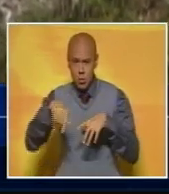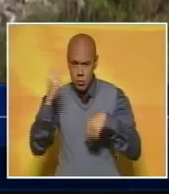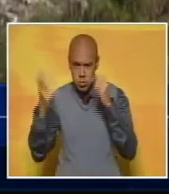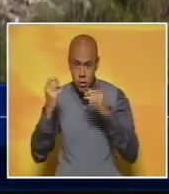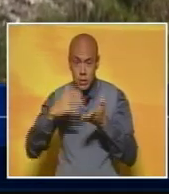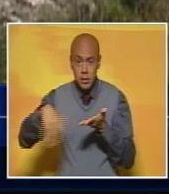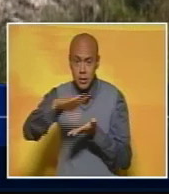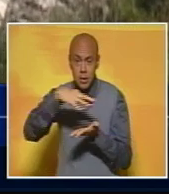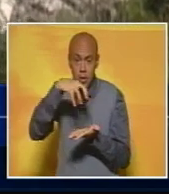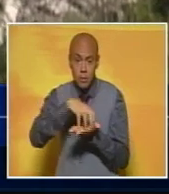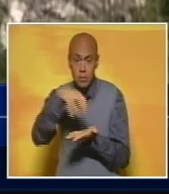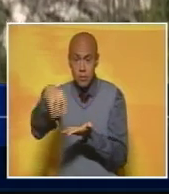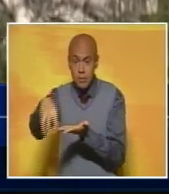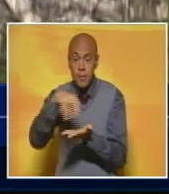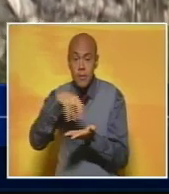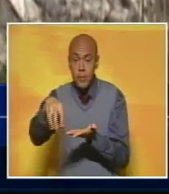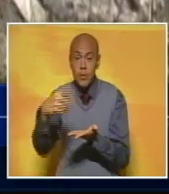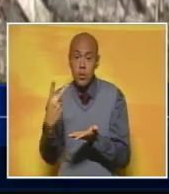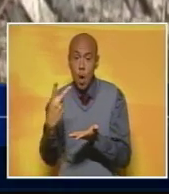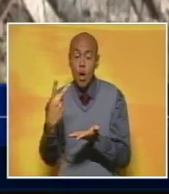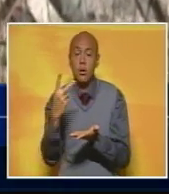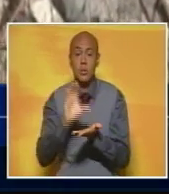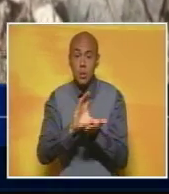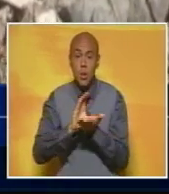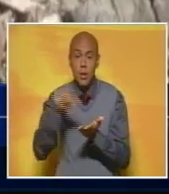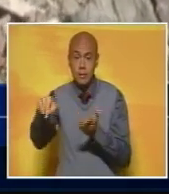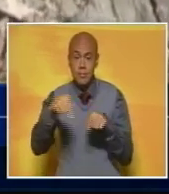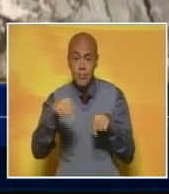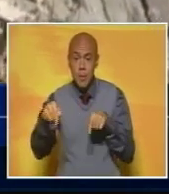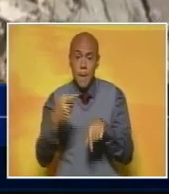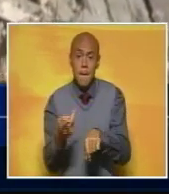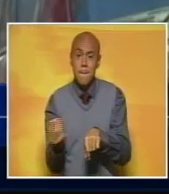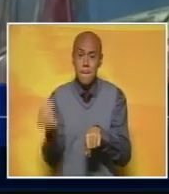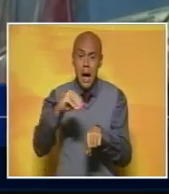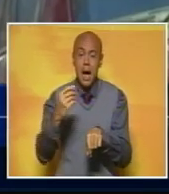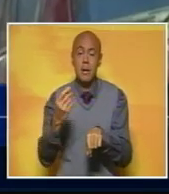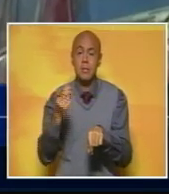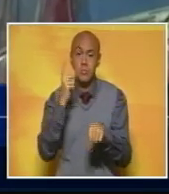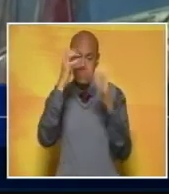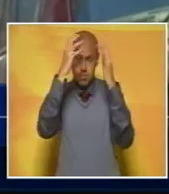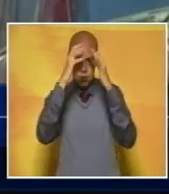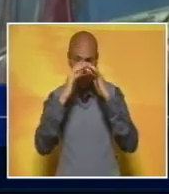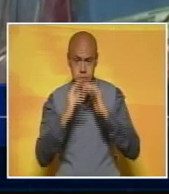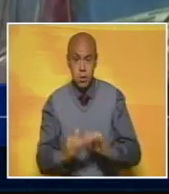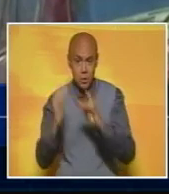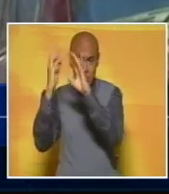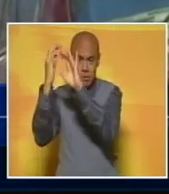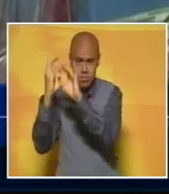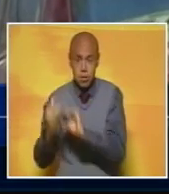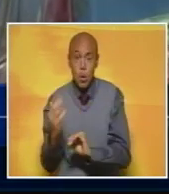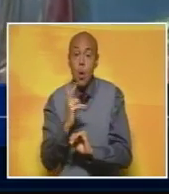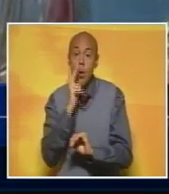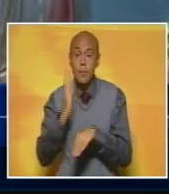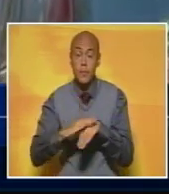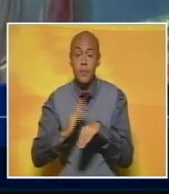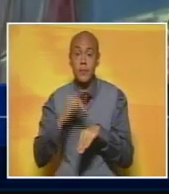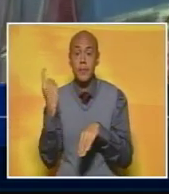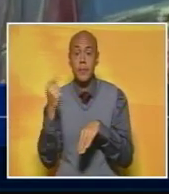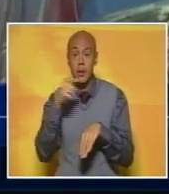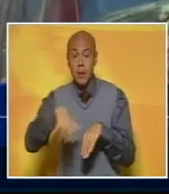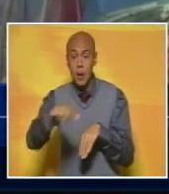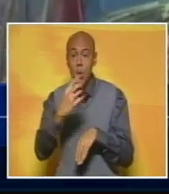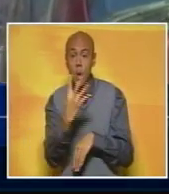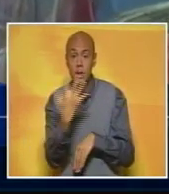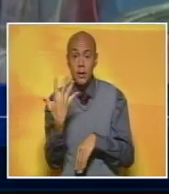Tumana y también en Durrës, las dos localidades donde más personas fallecieron tras derrumbarse los edificios en los que se encontraban. Hasta el momento,